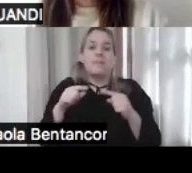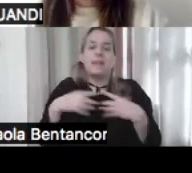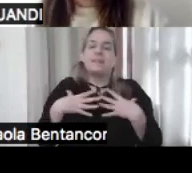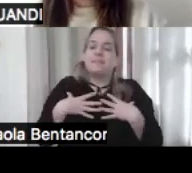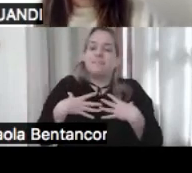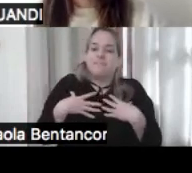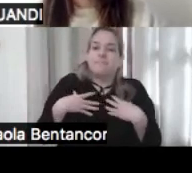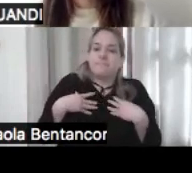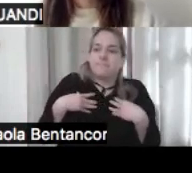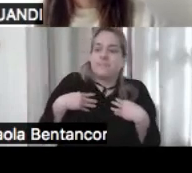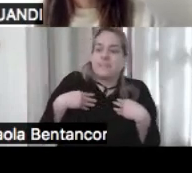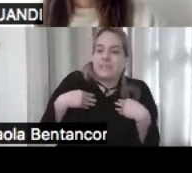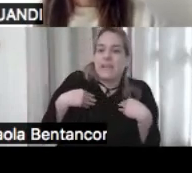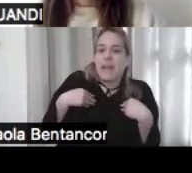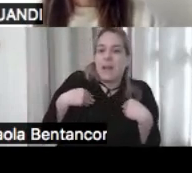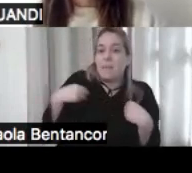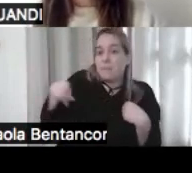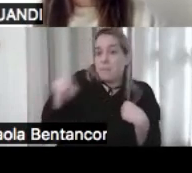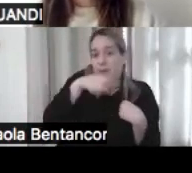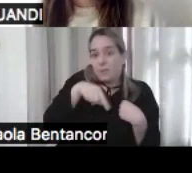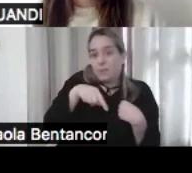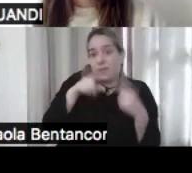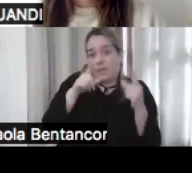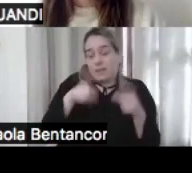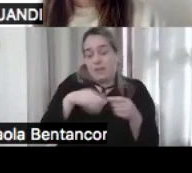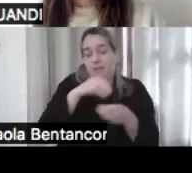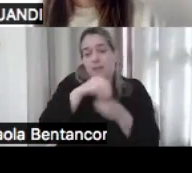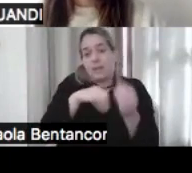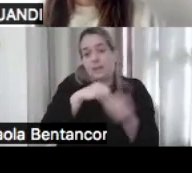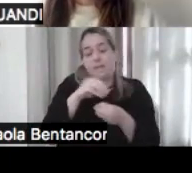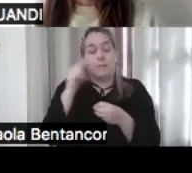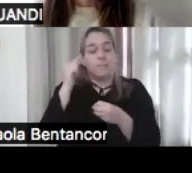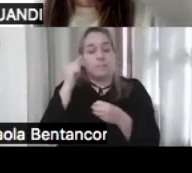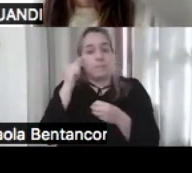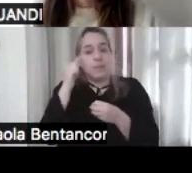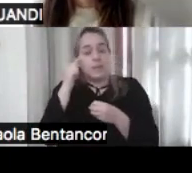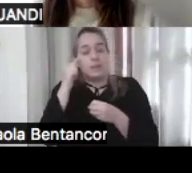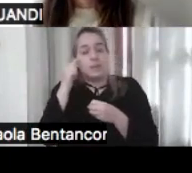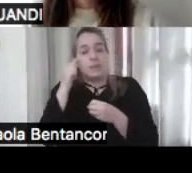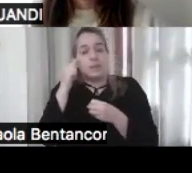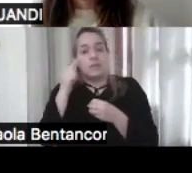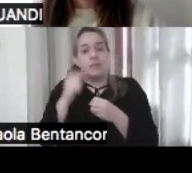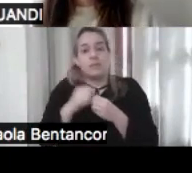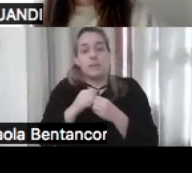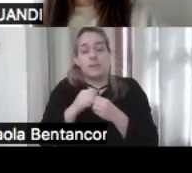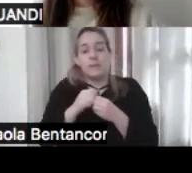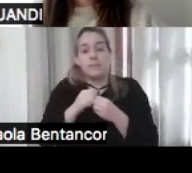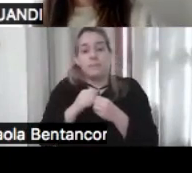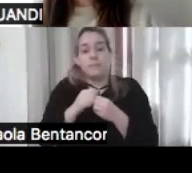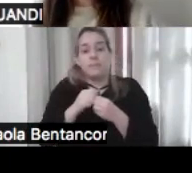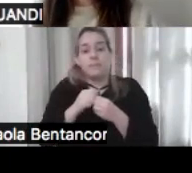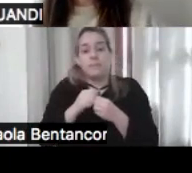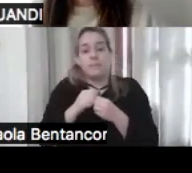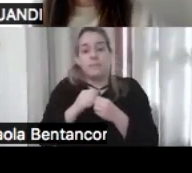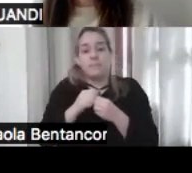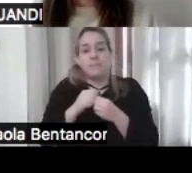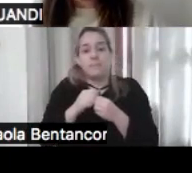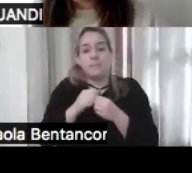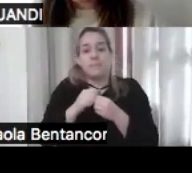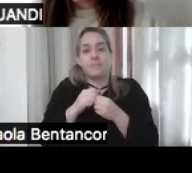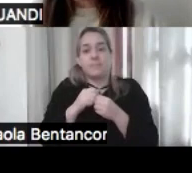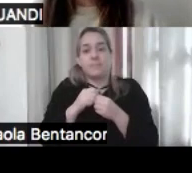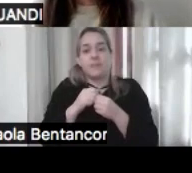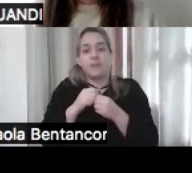ustedes y para las familias también. Y pensando en esto bueno, sacar el foco de